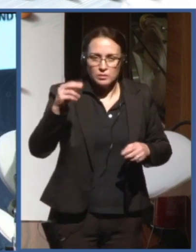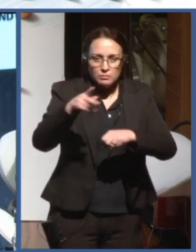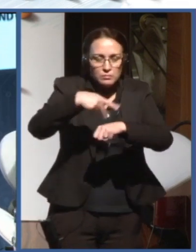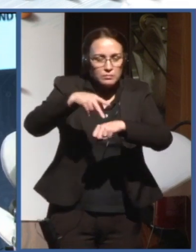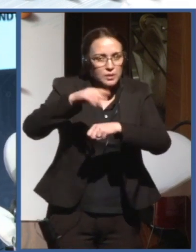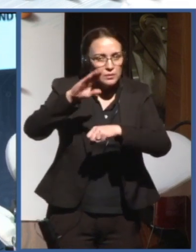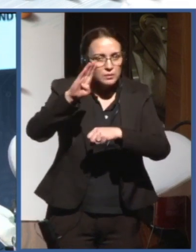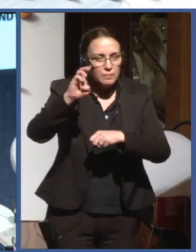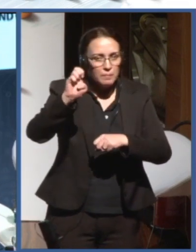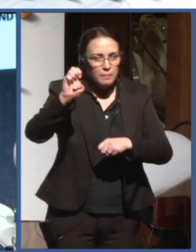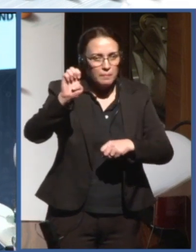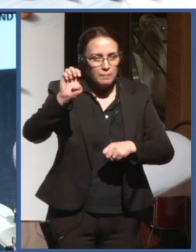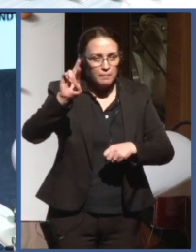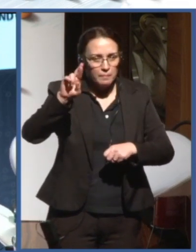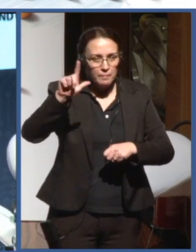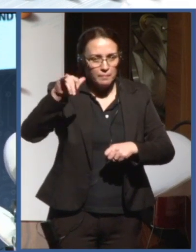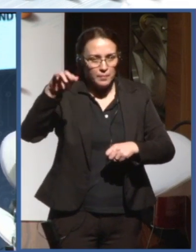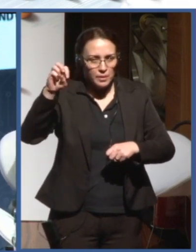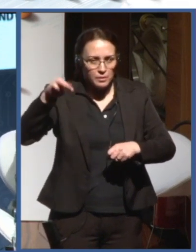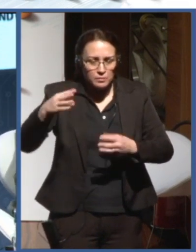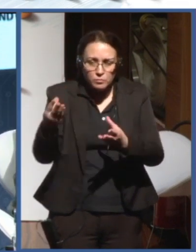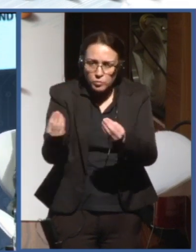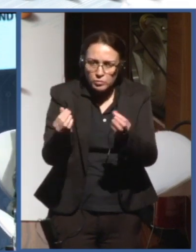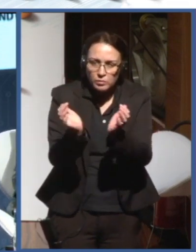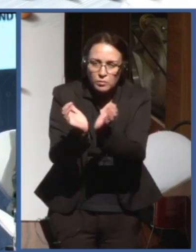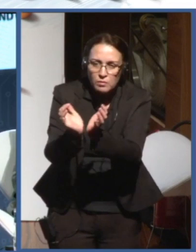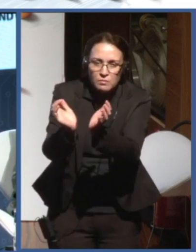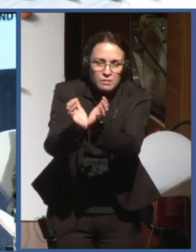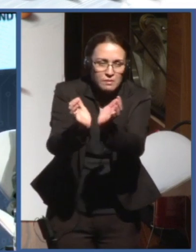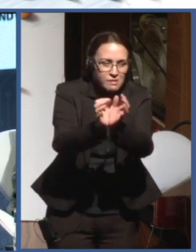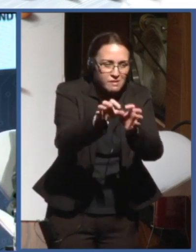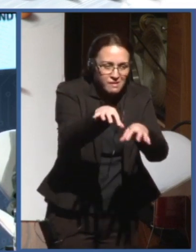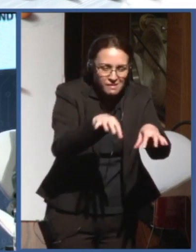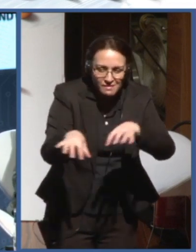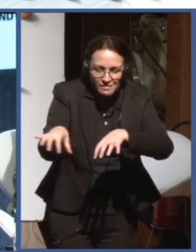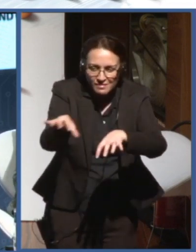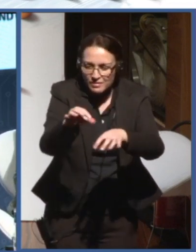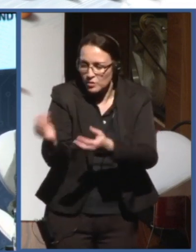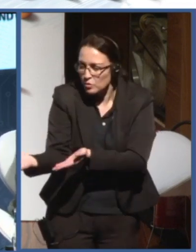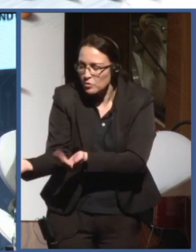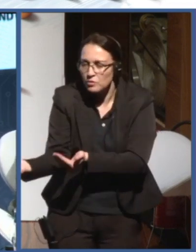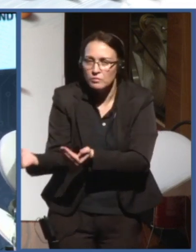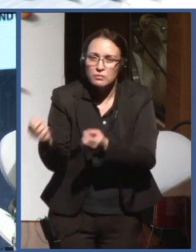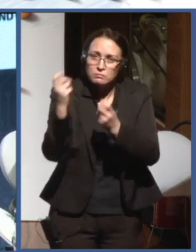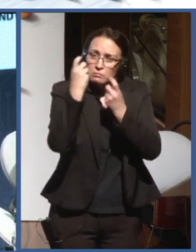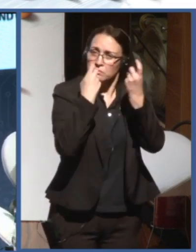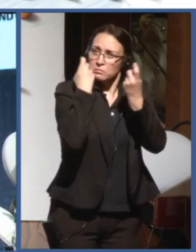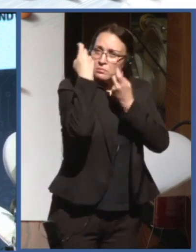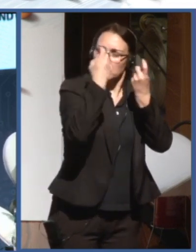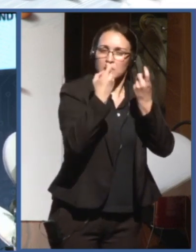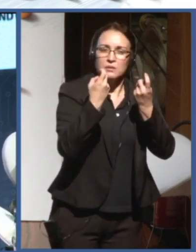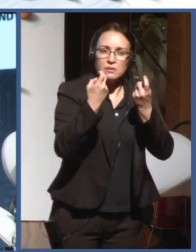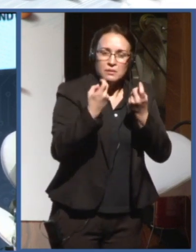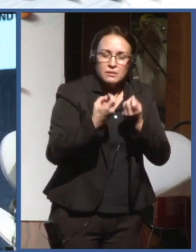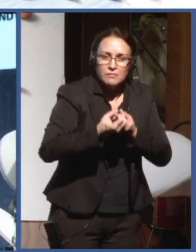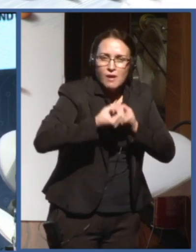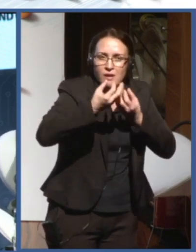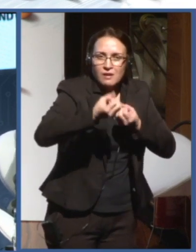juventudes expresaron también su preocupación como usted lo mencionó de la falta de…